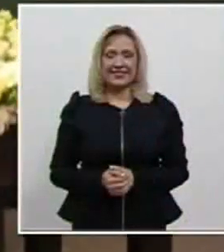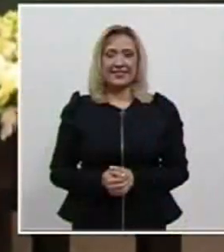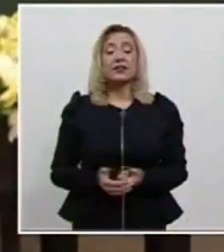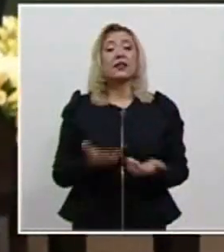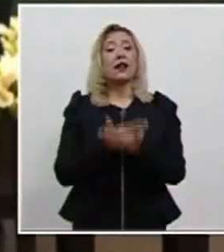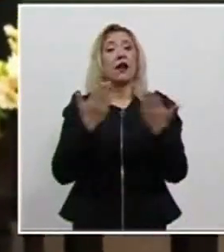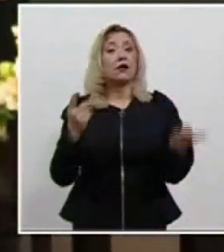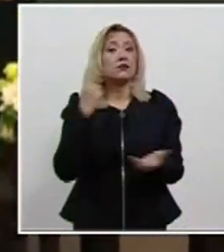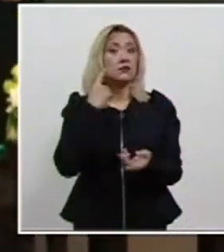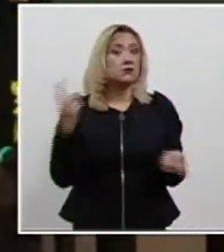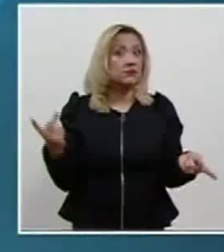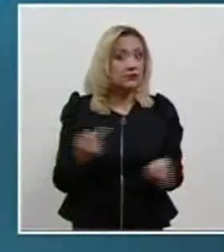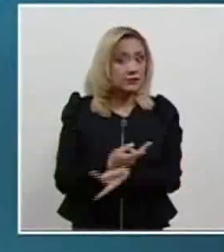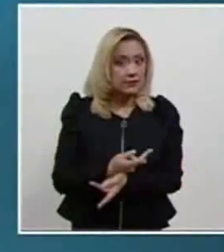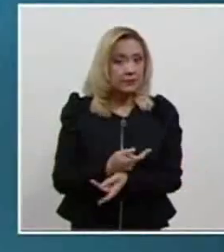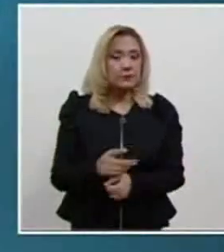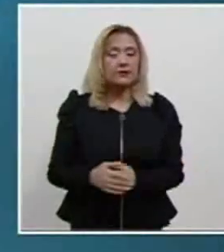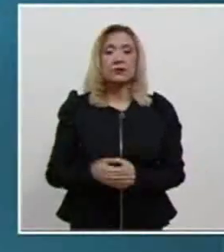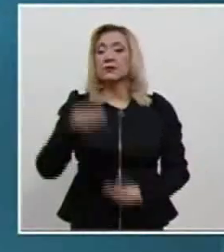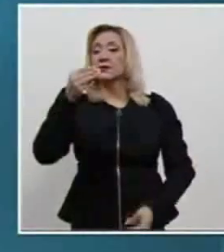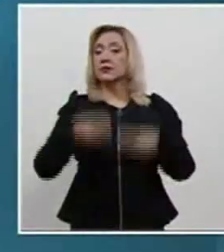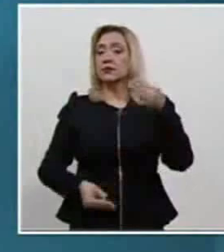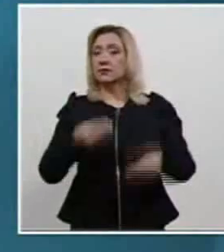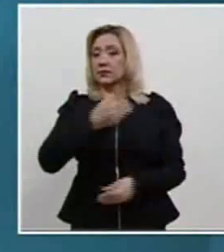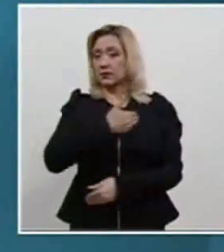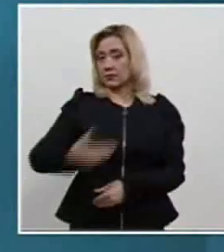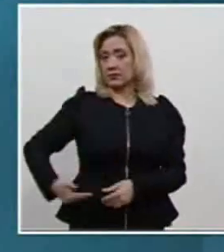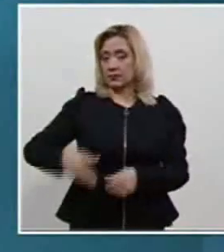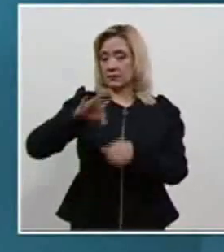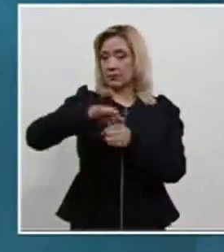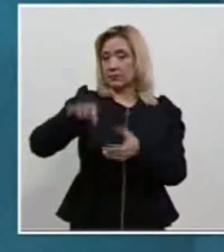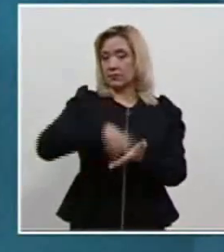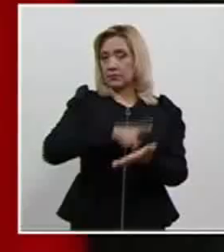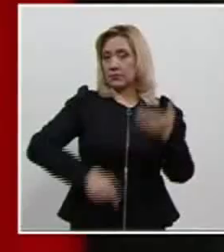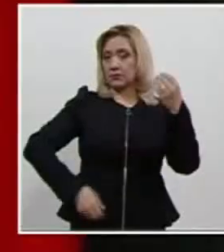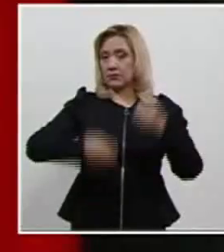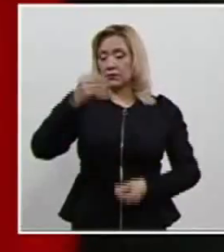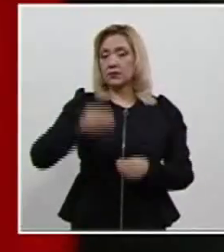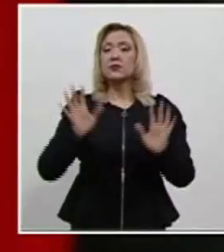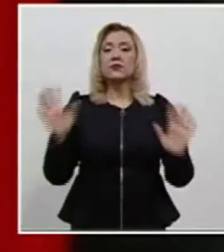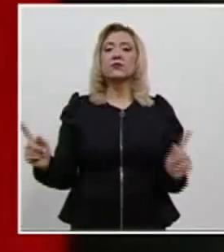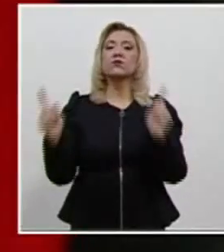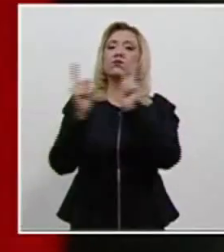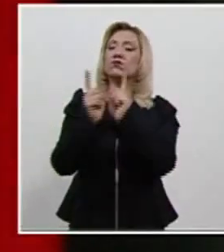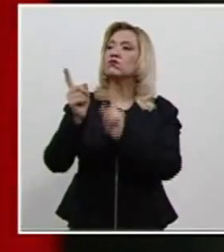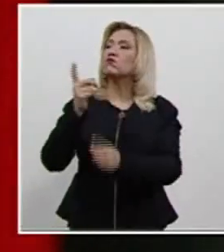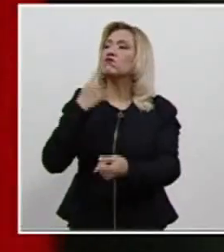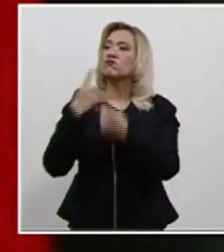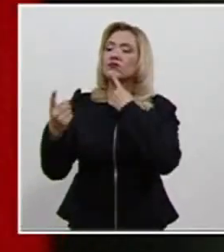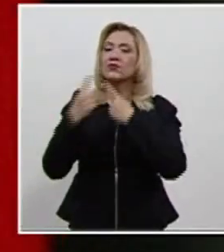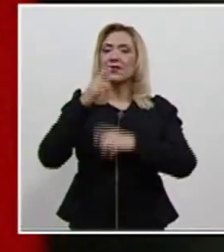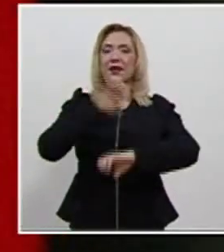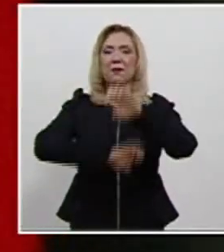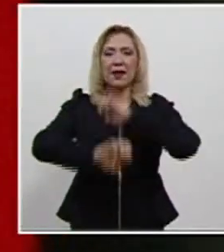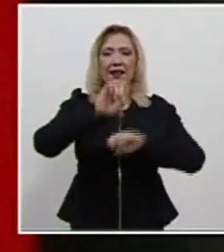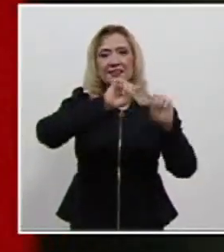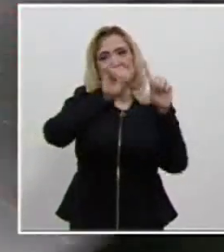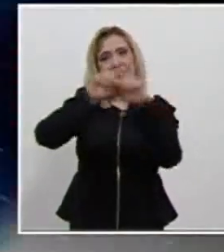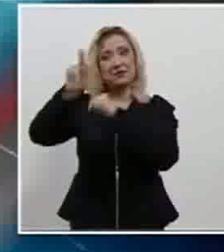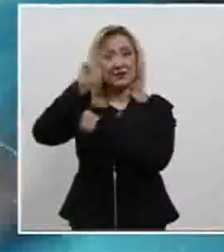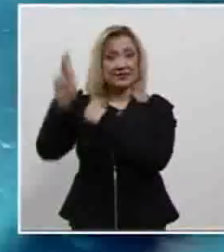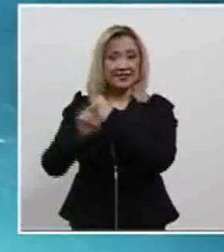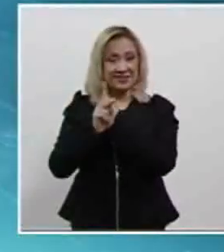Al regresar, magistrada presidenta del Tribunal Electoral se reúne con embajadores y cónsules.